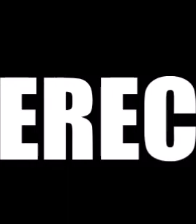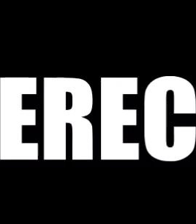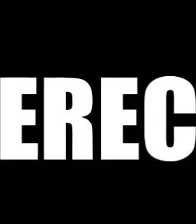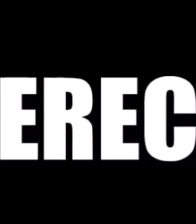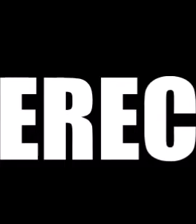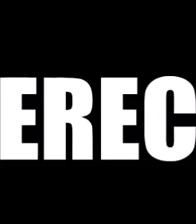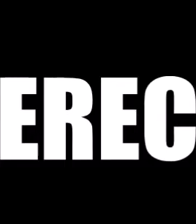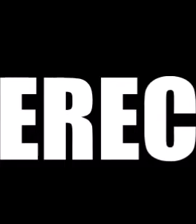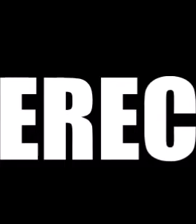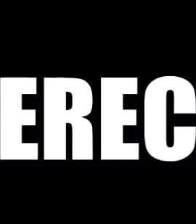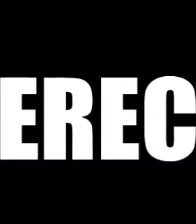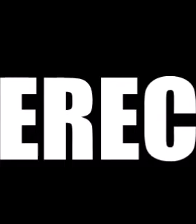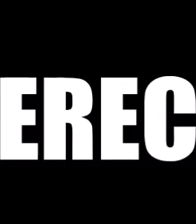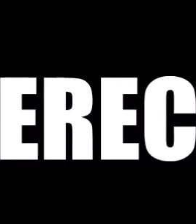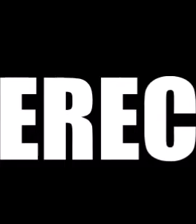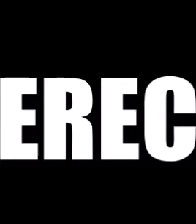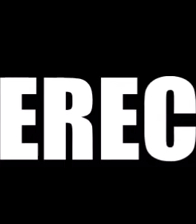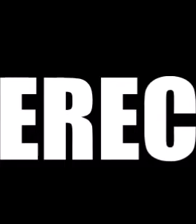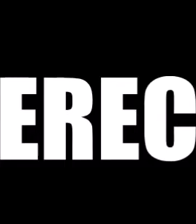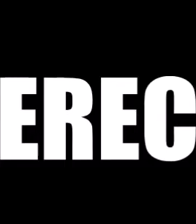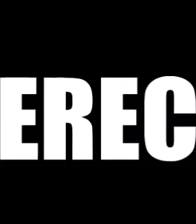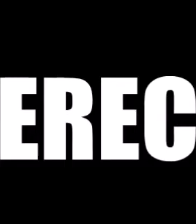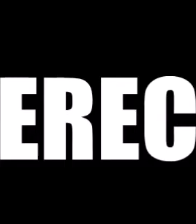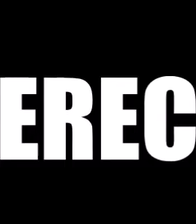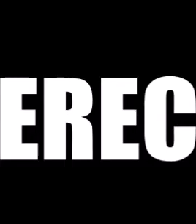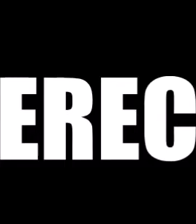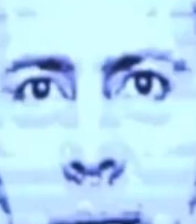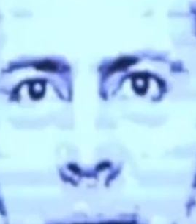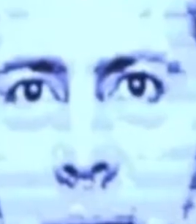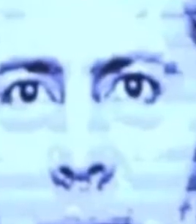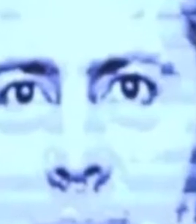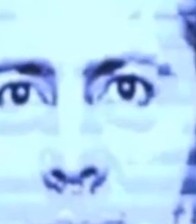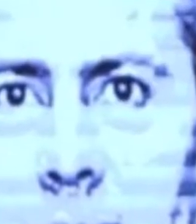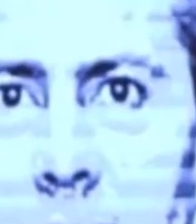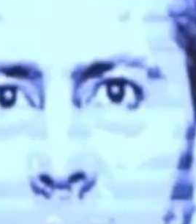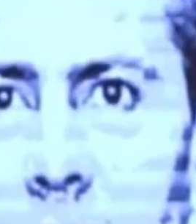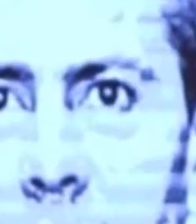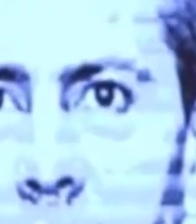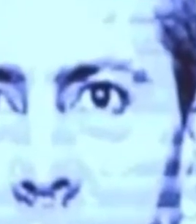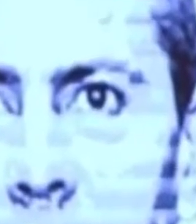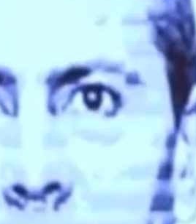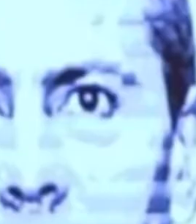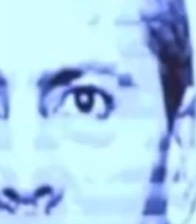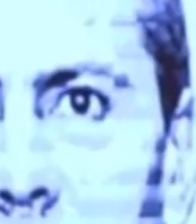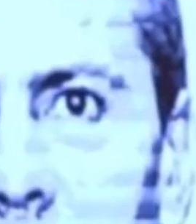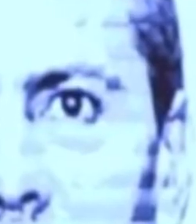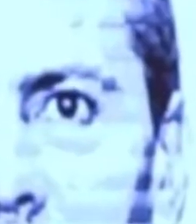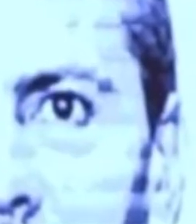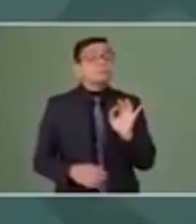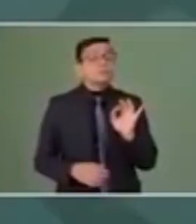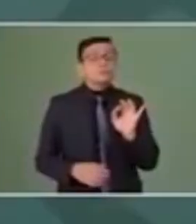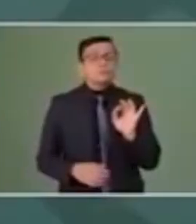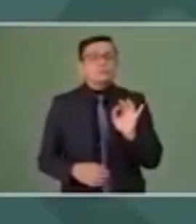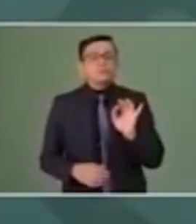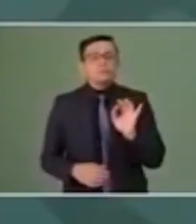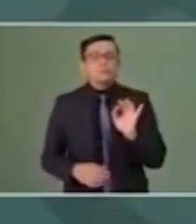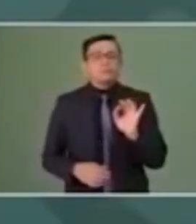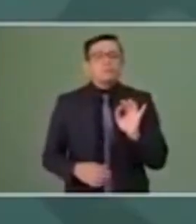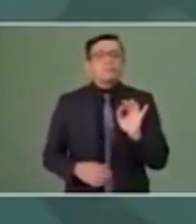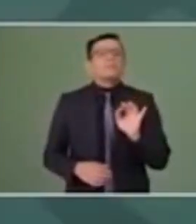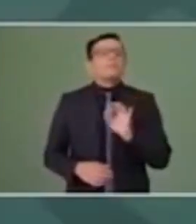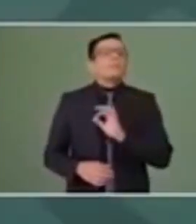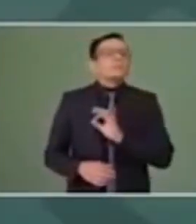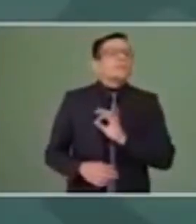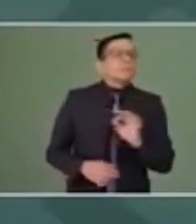eso eso no va a pasar o sea se les dijo pincheiros am lo vuelve a proponer la consulta y reformula la pregunta es el